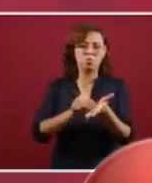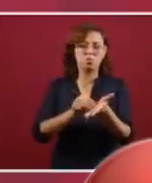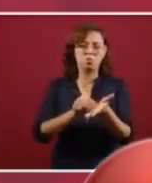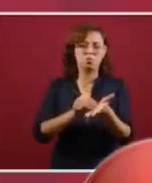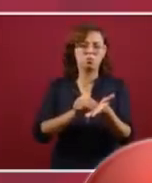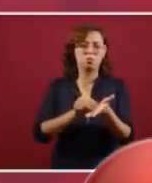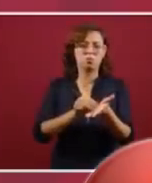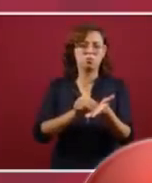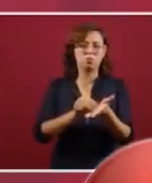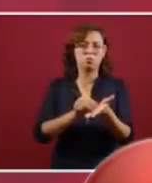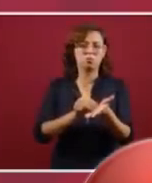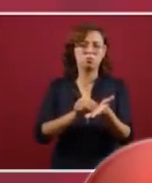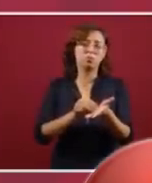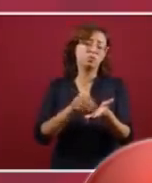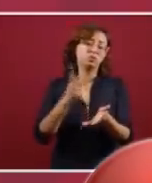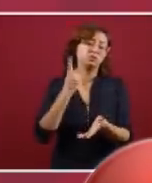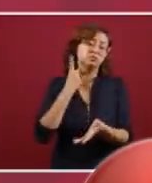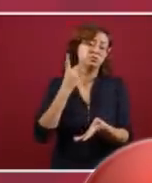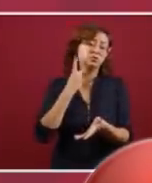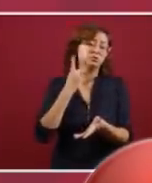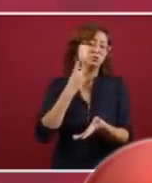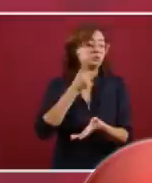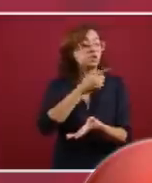que decidiera el diputado,